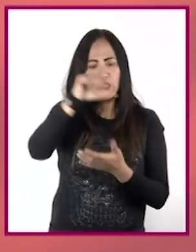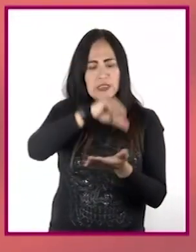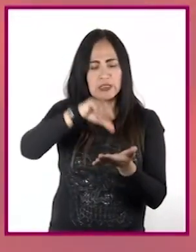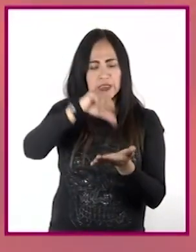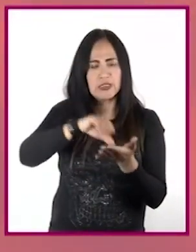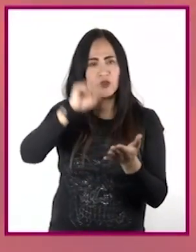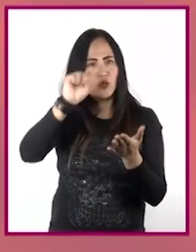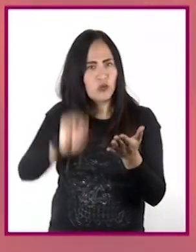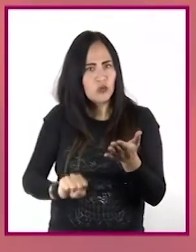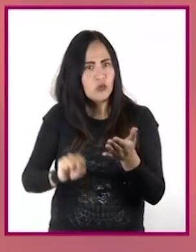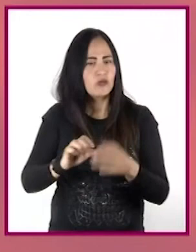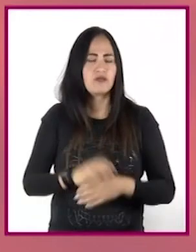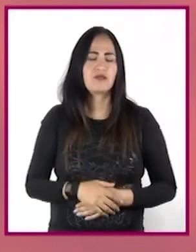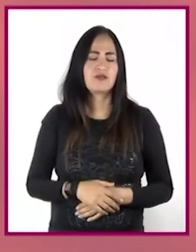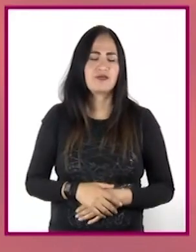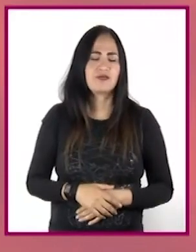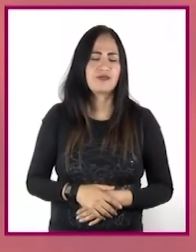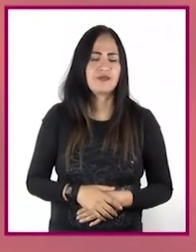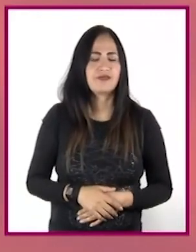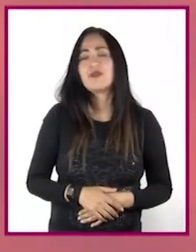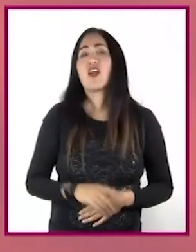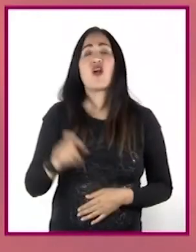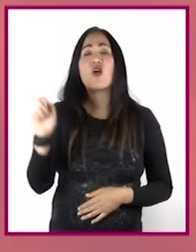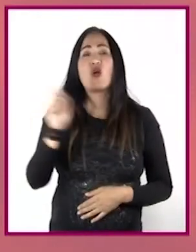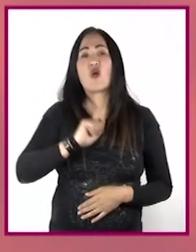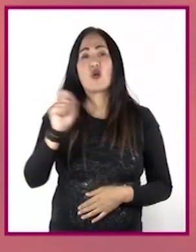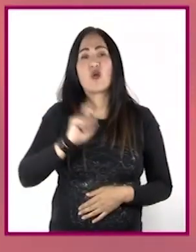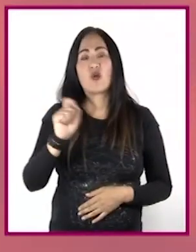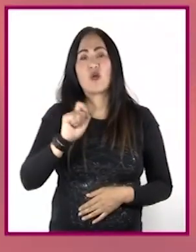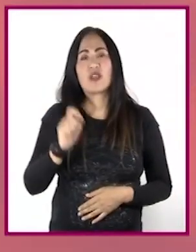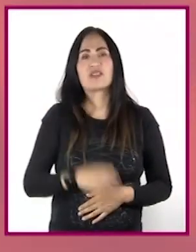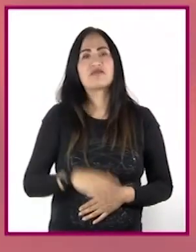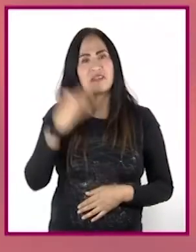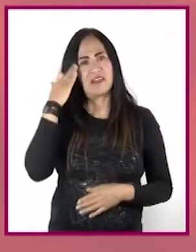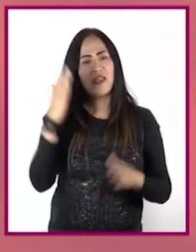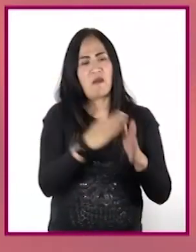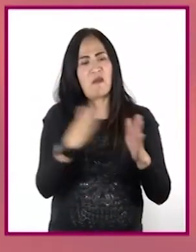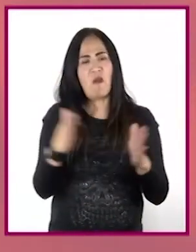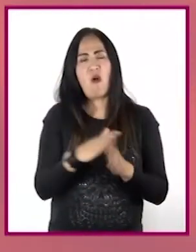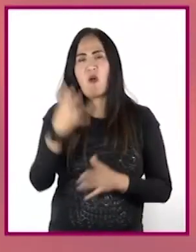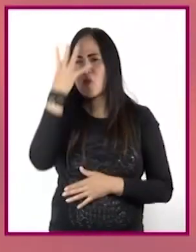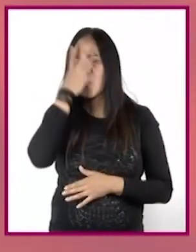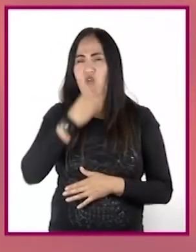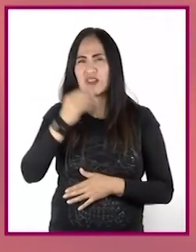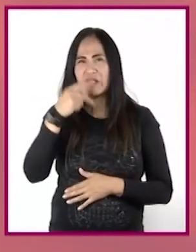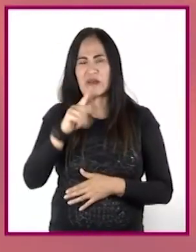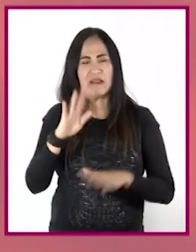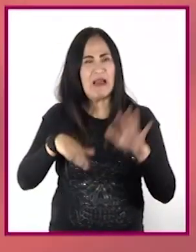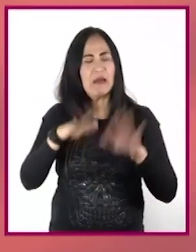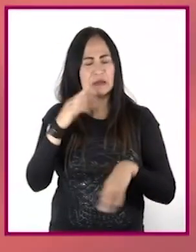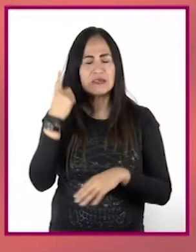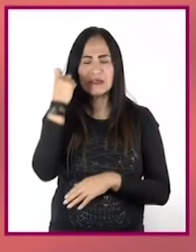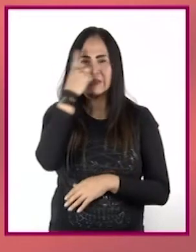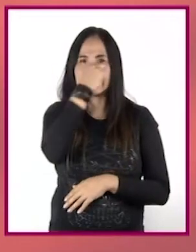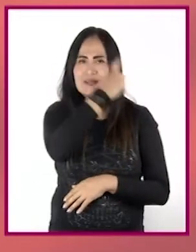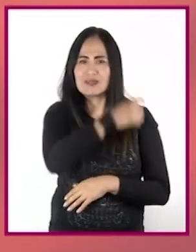país. Relaciones de noviazgo. Una etapa bonita, pero a veces complicada.